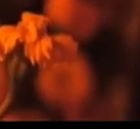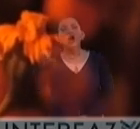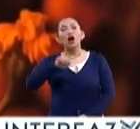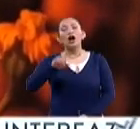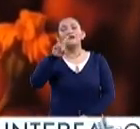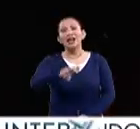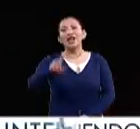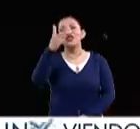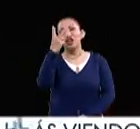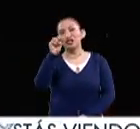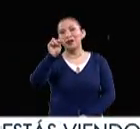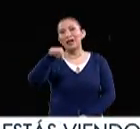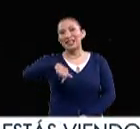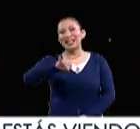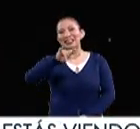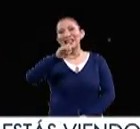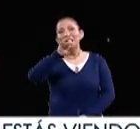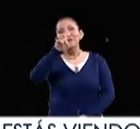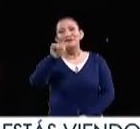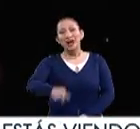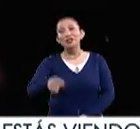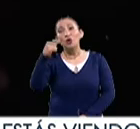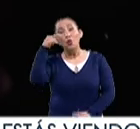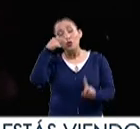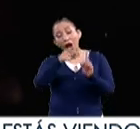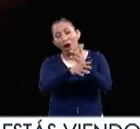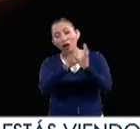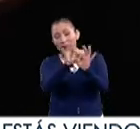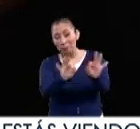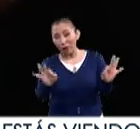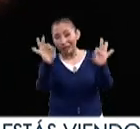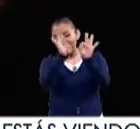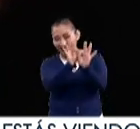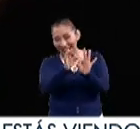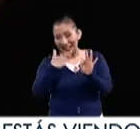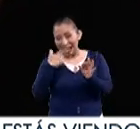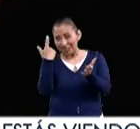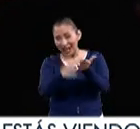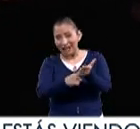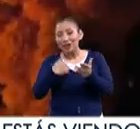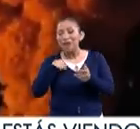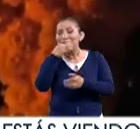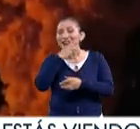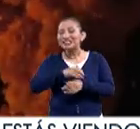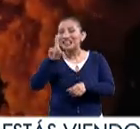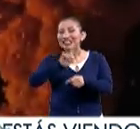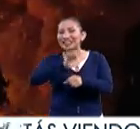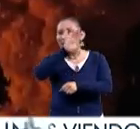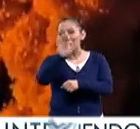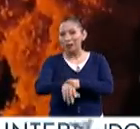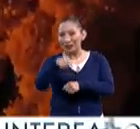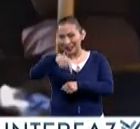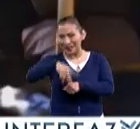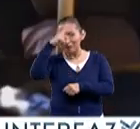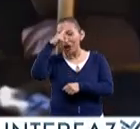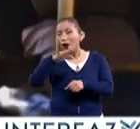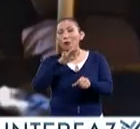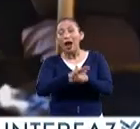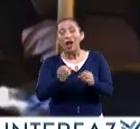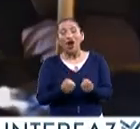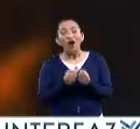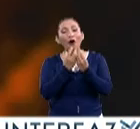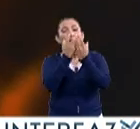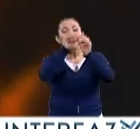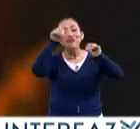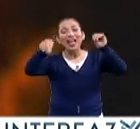Hoy viernes 2 de noviembre en Interfaz, uno de los elementos fundamentales que componen la celebración de Día de Muertos en nuestro país, la